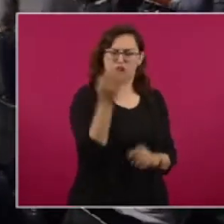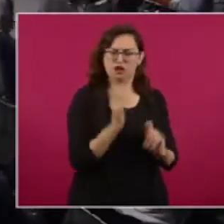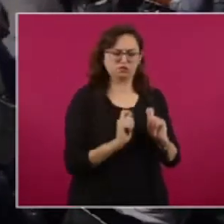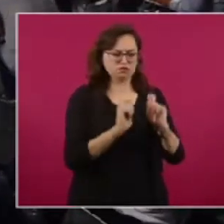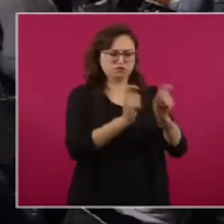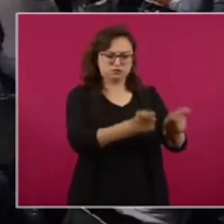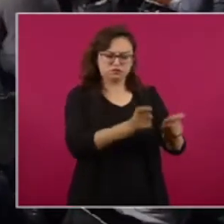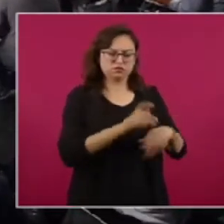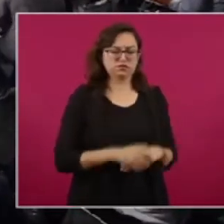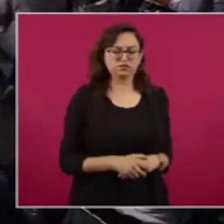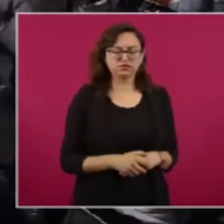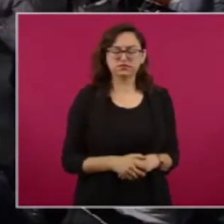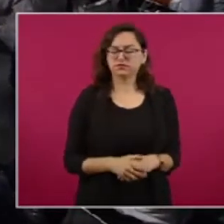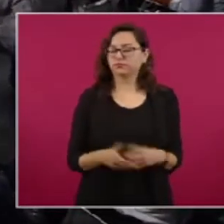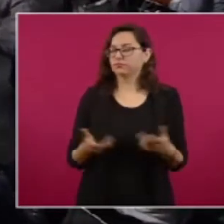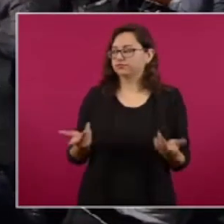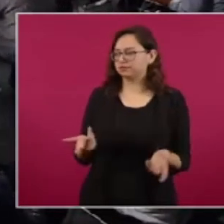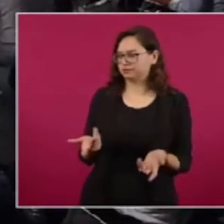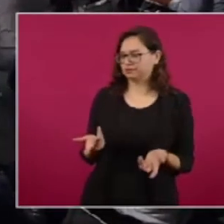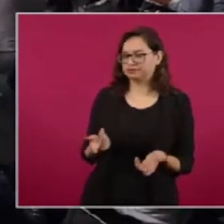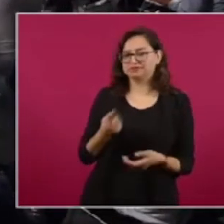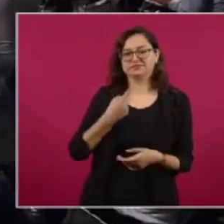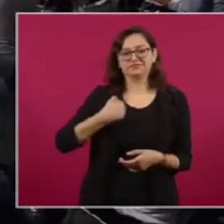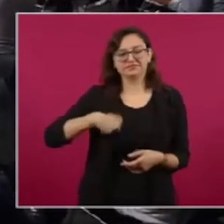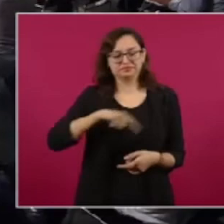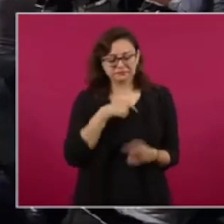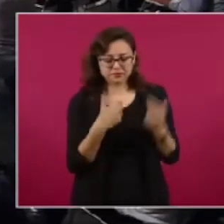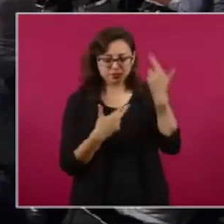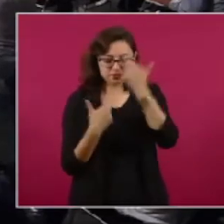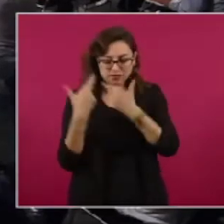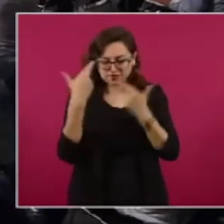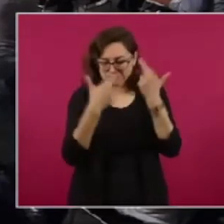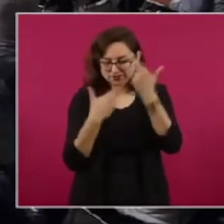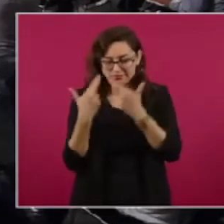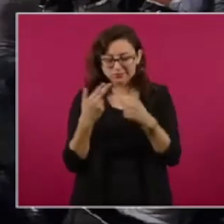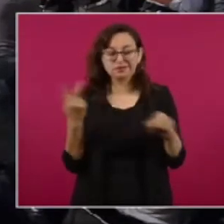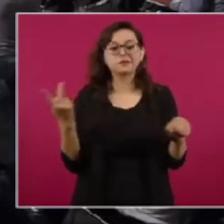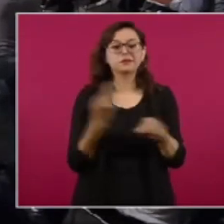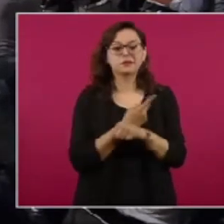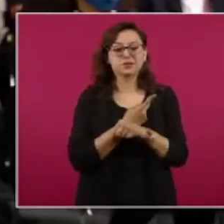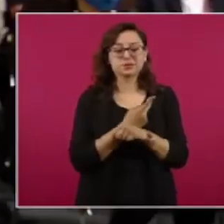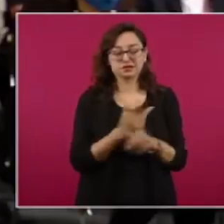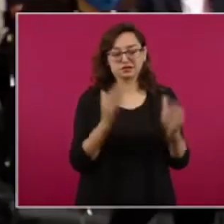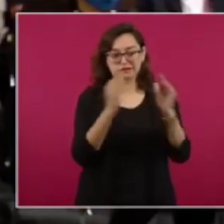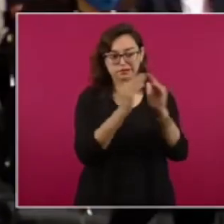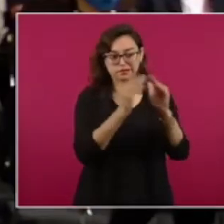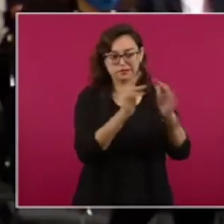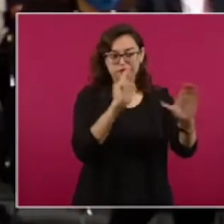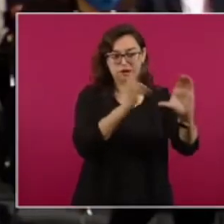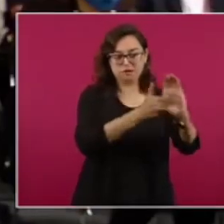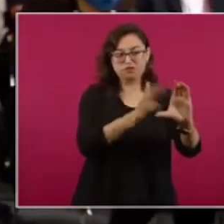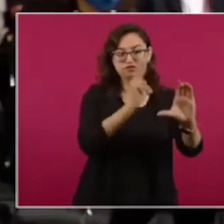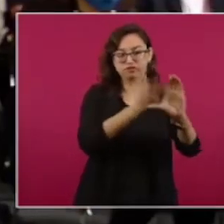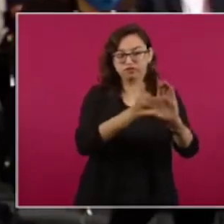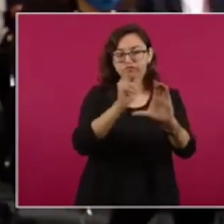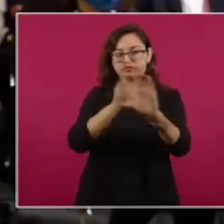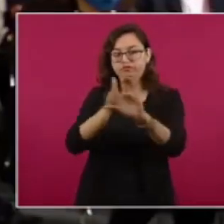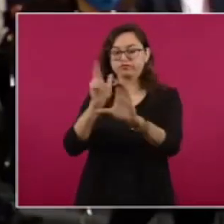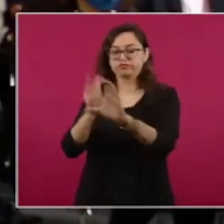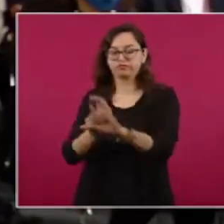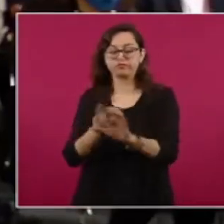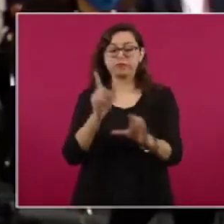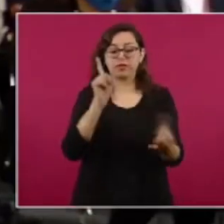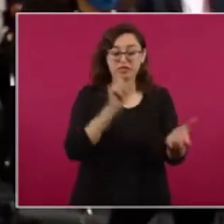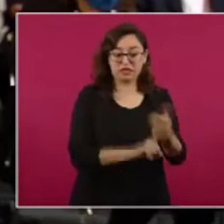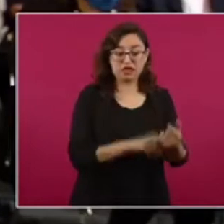federal. Y ya revisamos y es que resulta que estos refugios, en general los albergues, que están